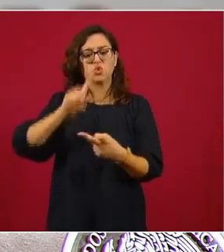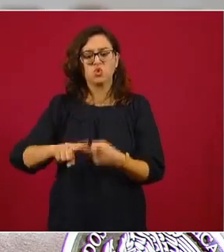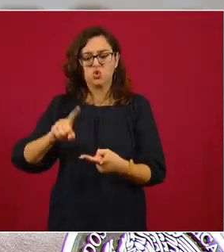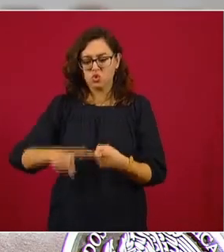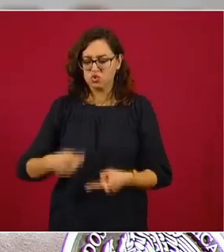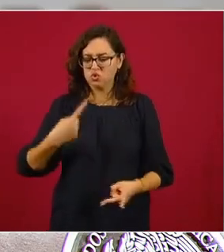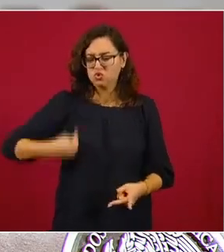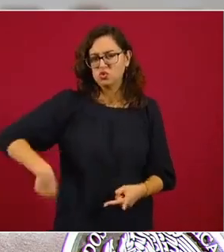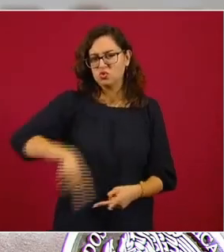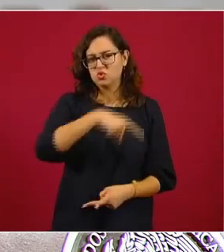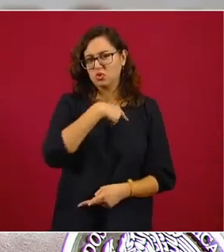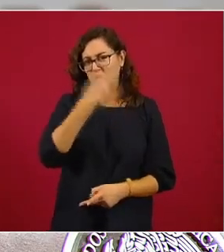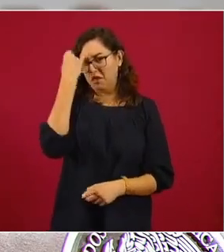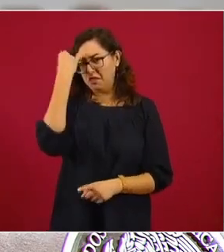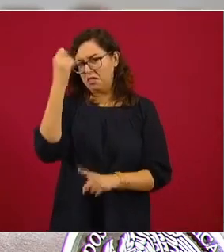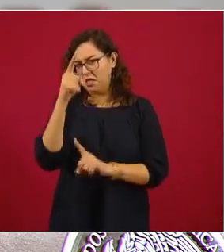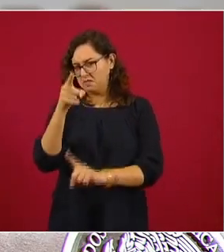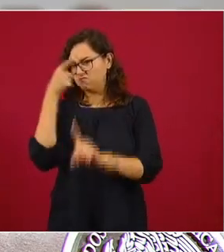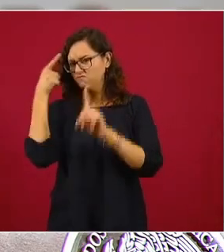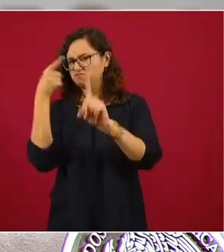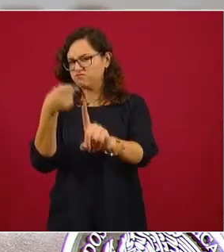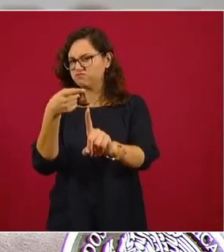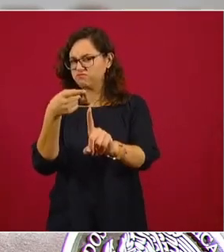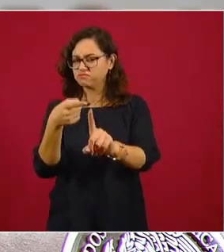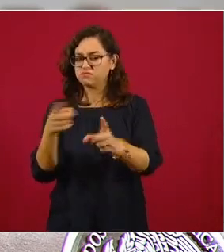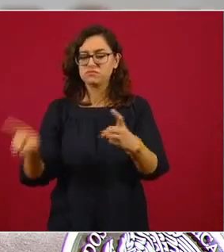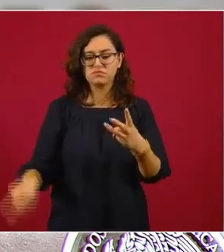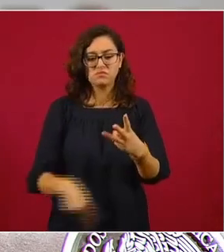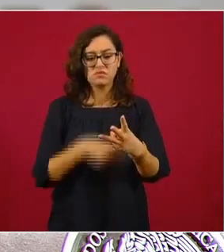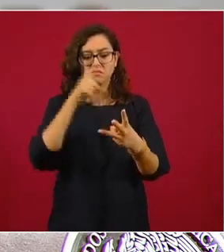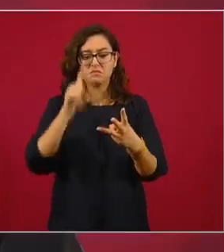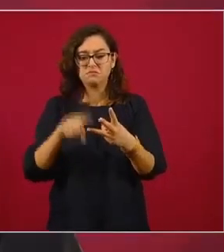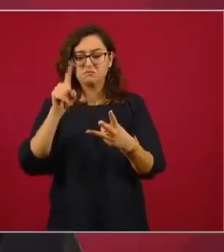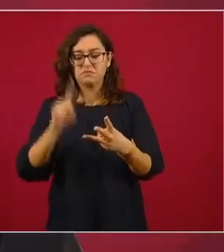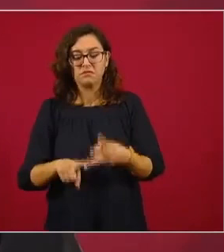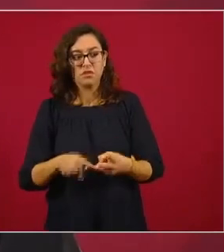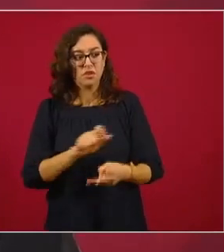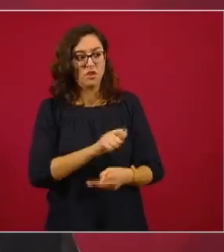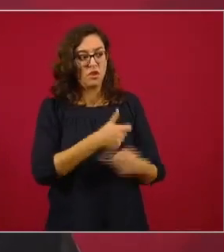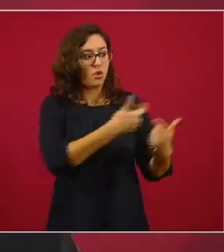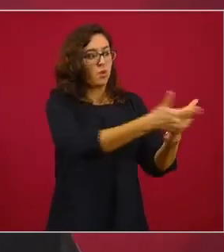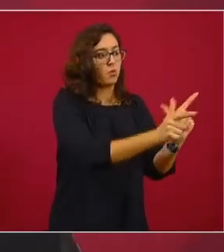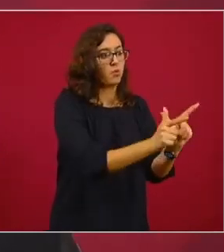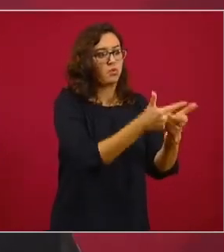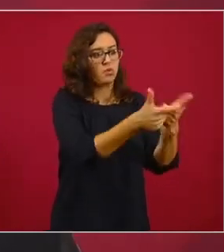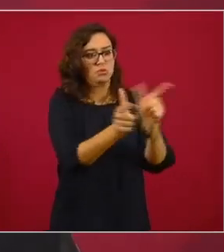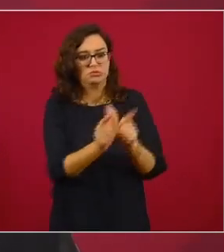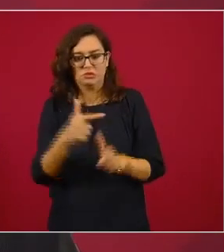Y tres, no tenemos compromisos con grupos de intereses creados.